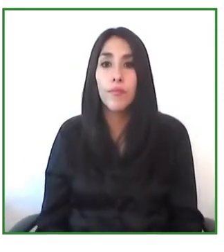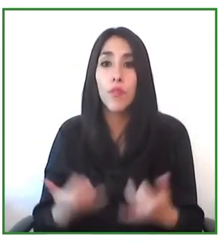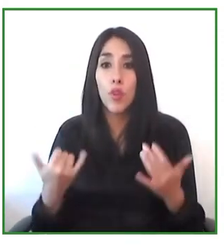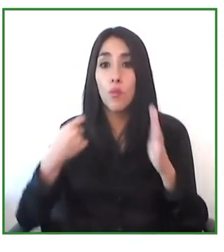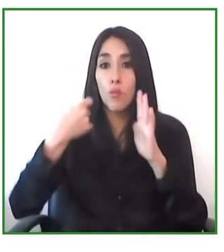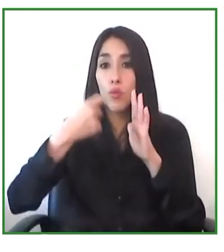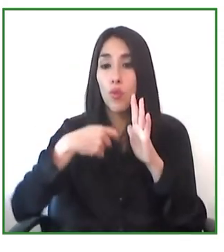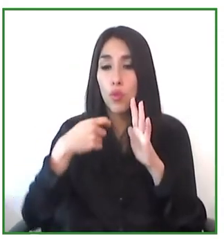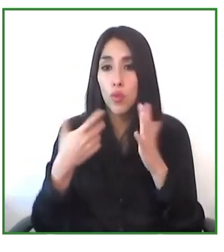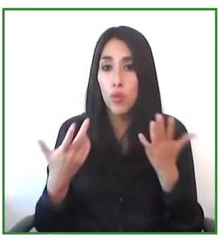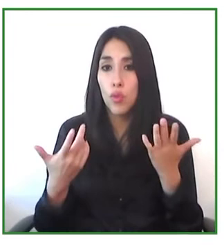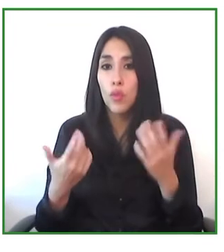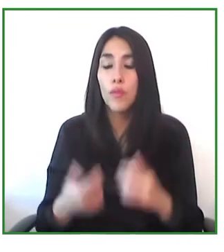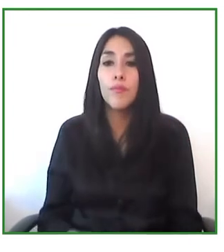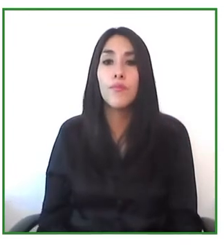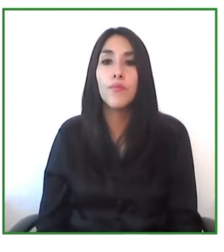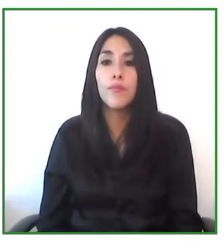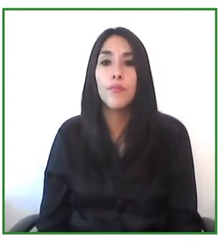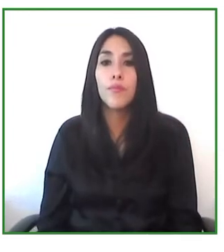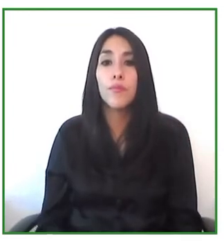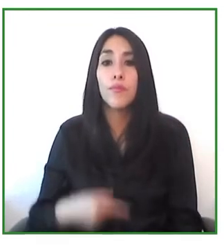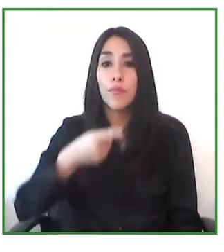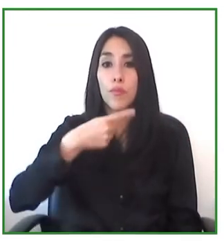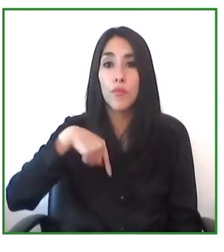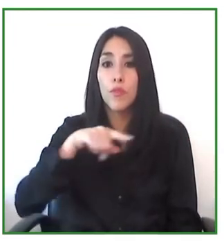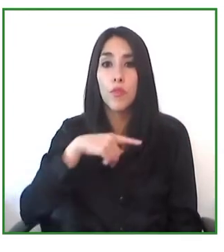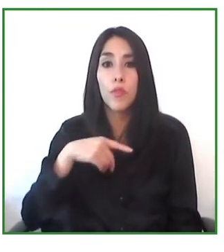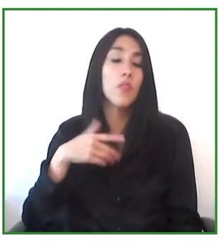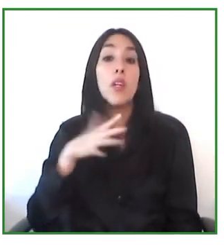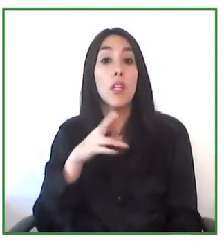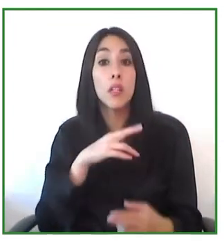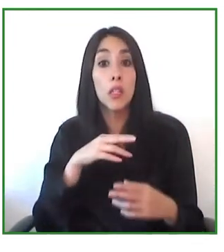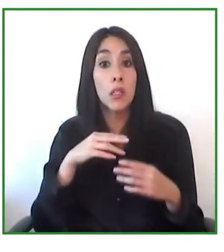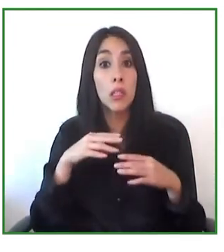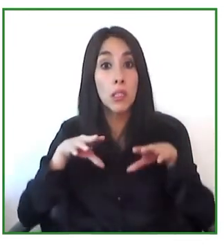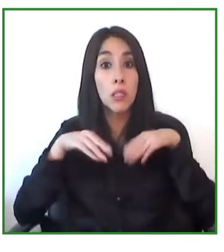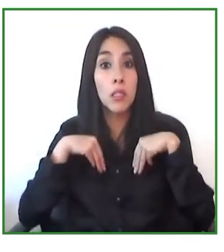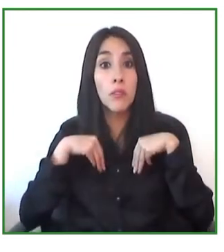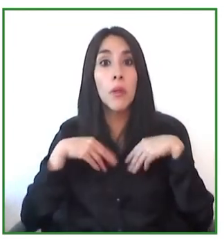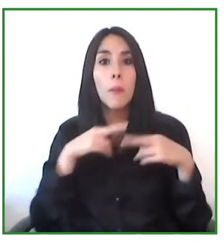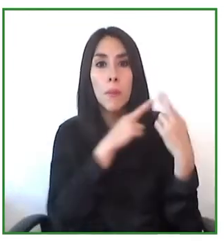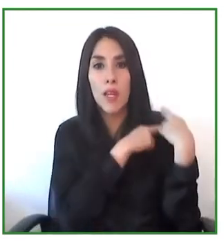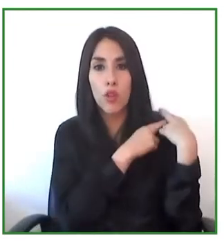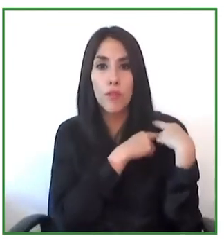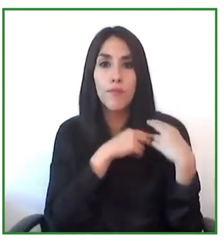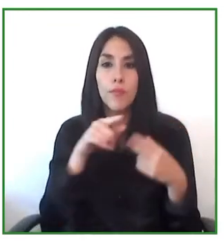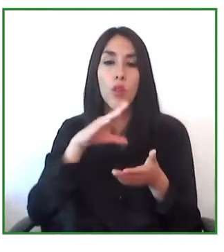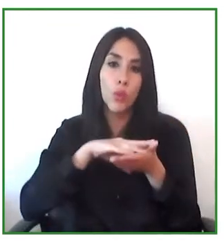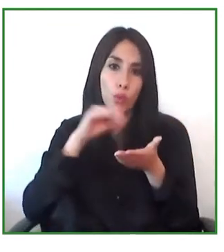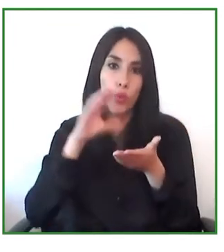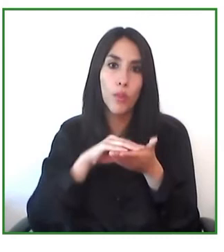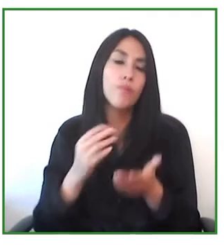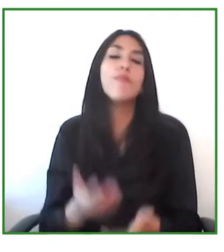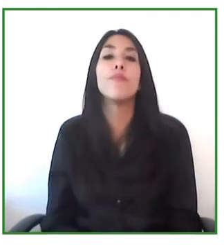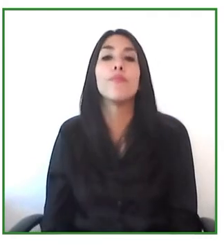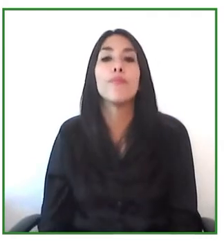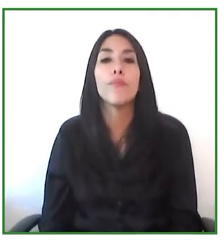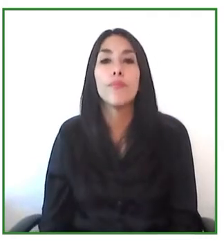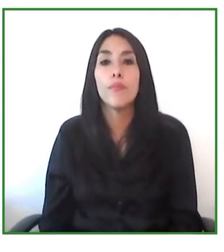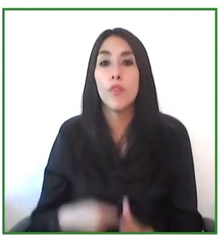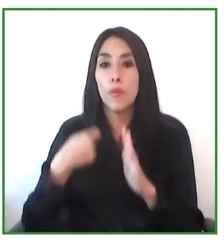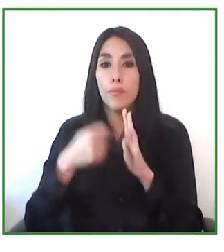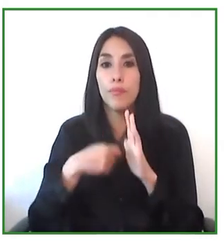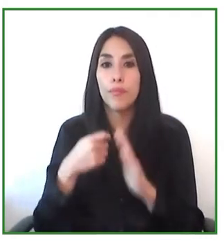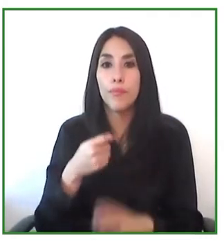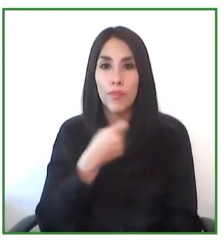ser los responsables como Fundación Luz del proyecto en español. Por tanto, obviamente tendremos que